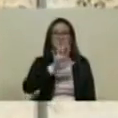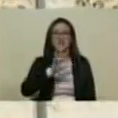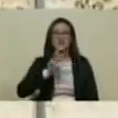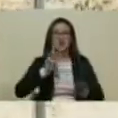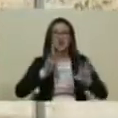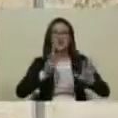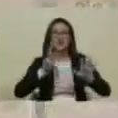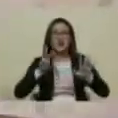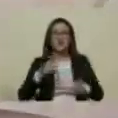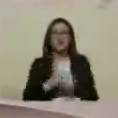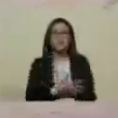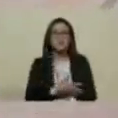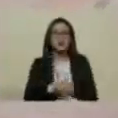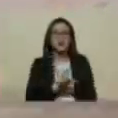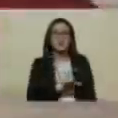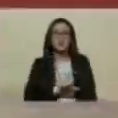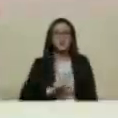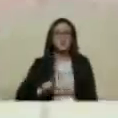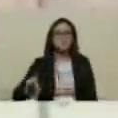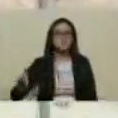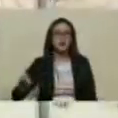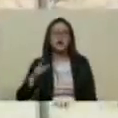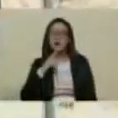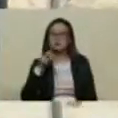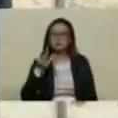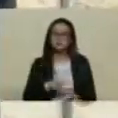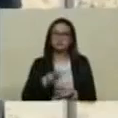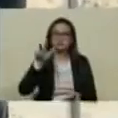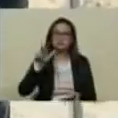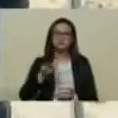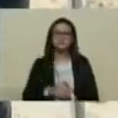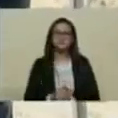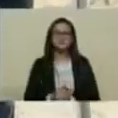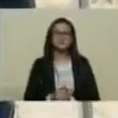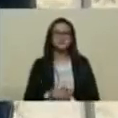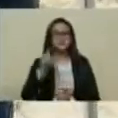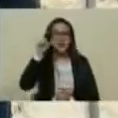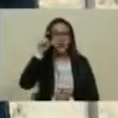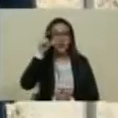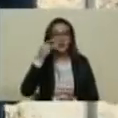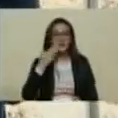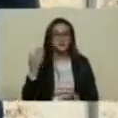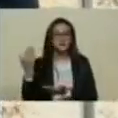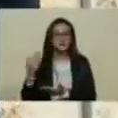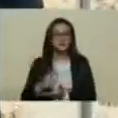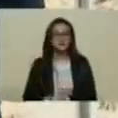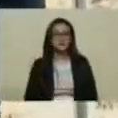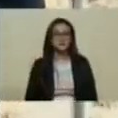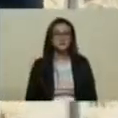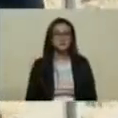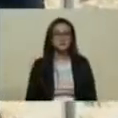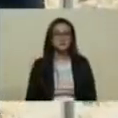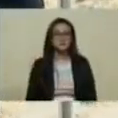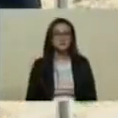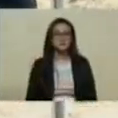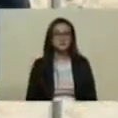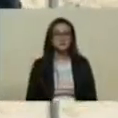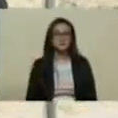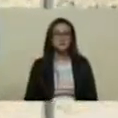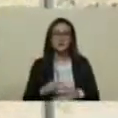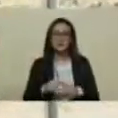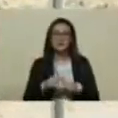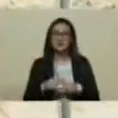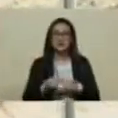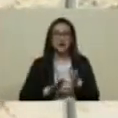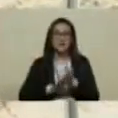588 millones de bolívares. ¡Cúmplase, ministro Elías Agua! Así será. Avanzando hacia el